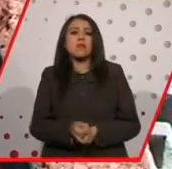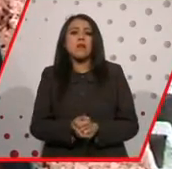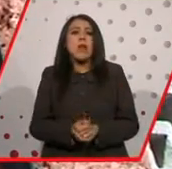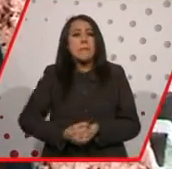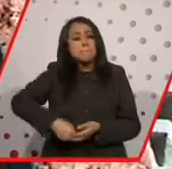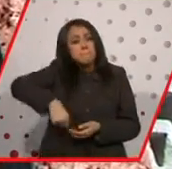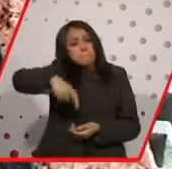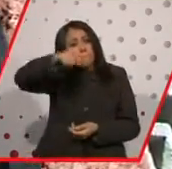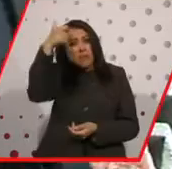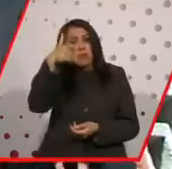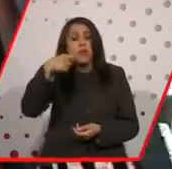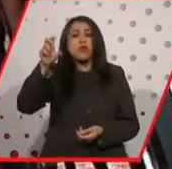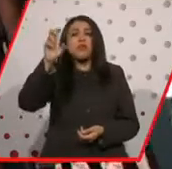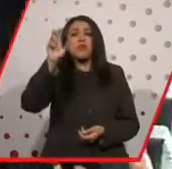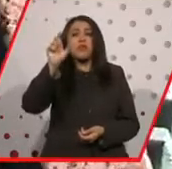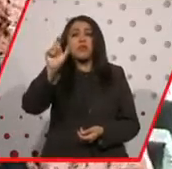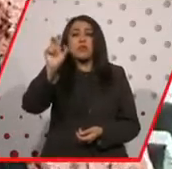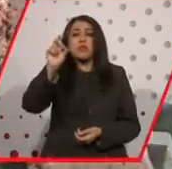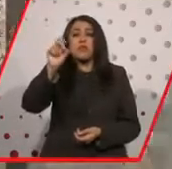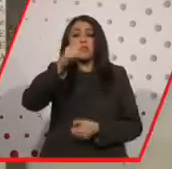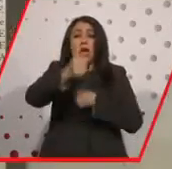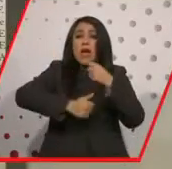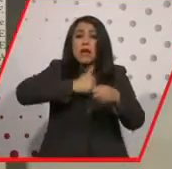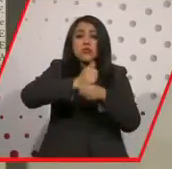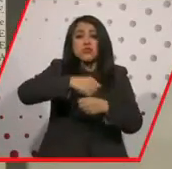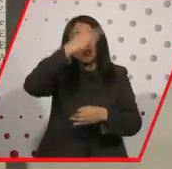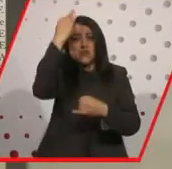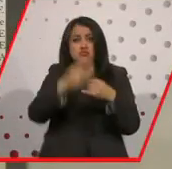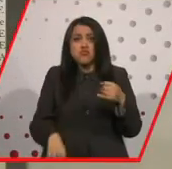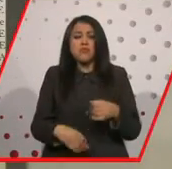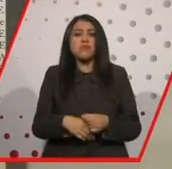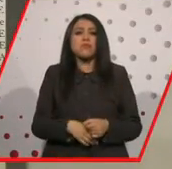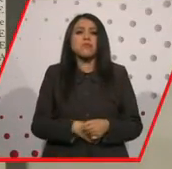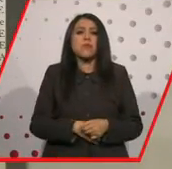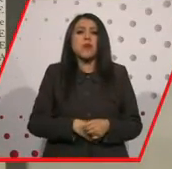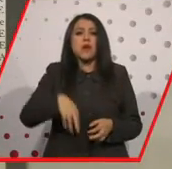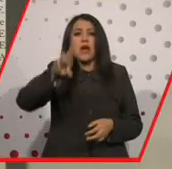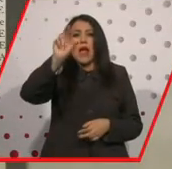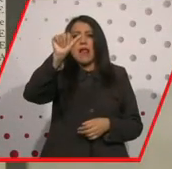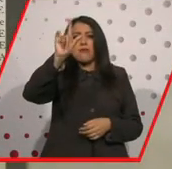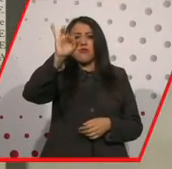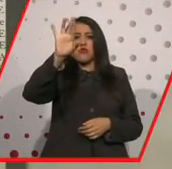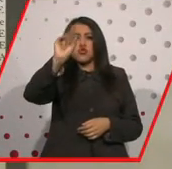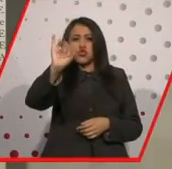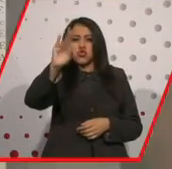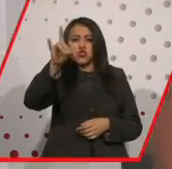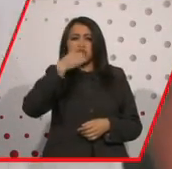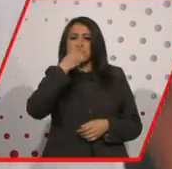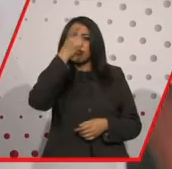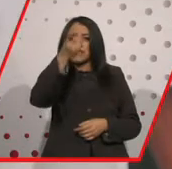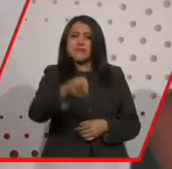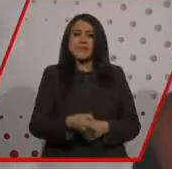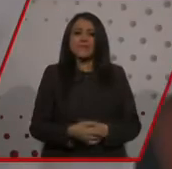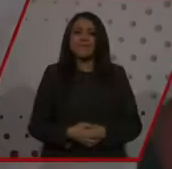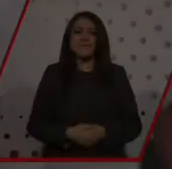30 años al volante y al parecer el último. Para quien corresponda, reportó Alfonso Vargas Torres.